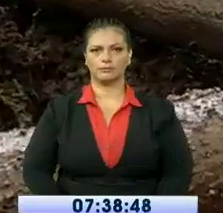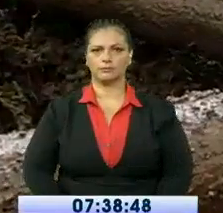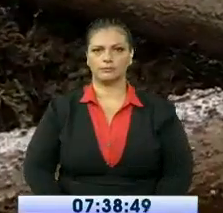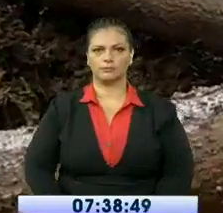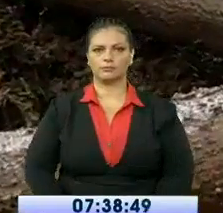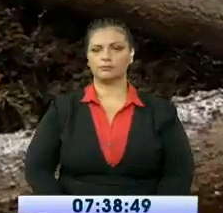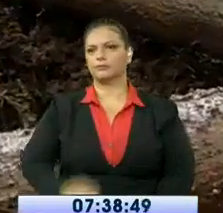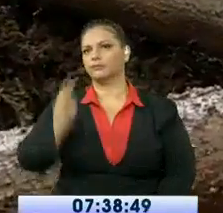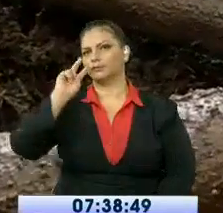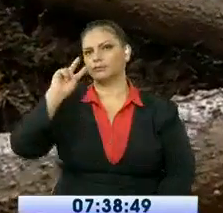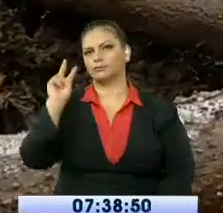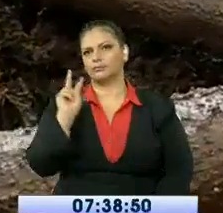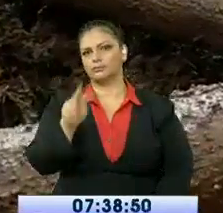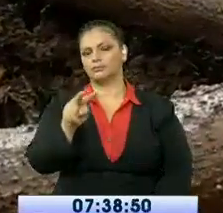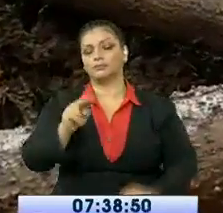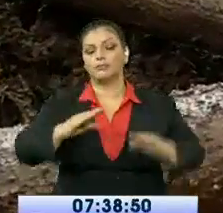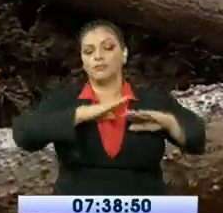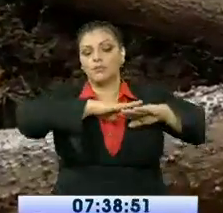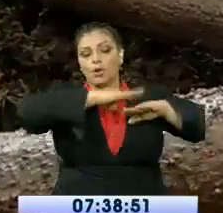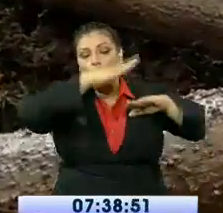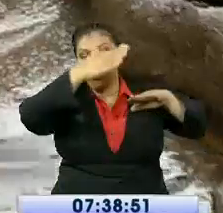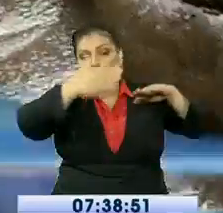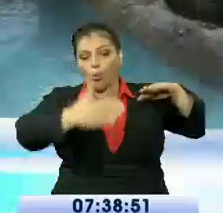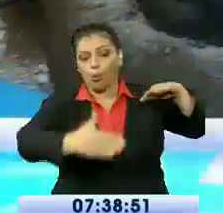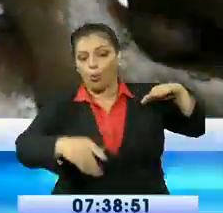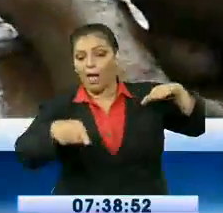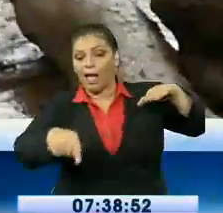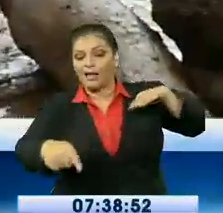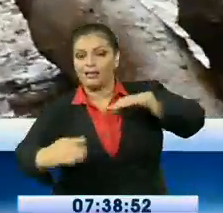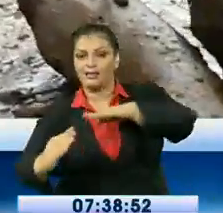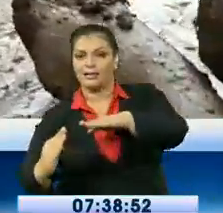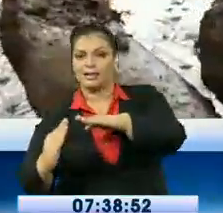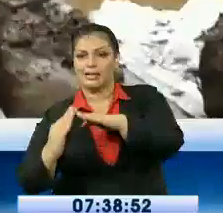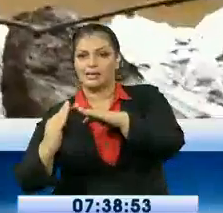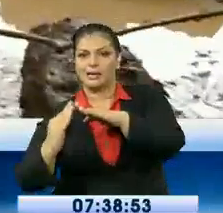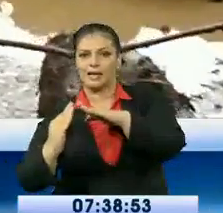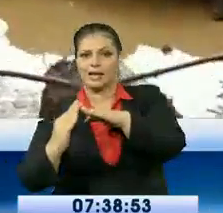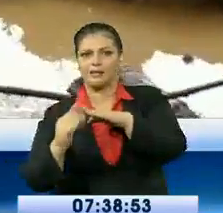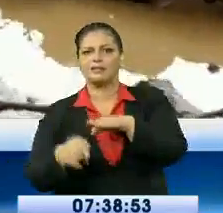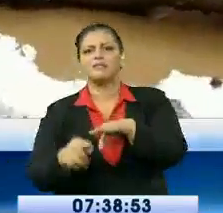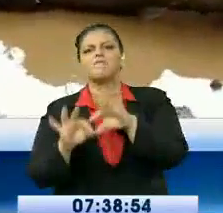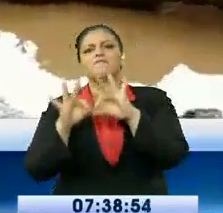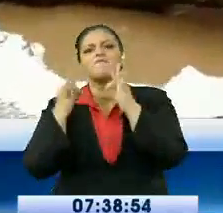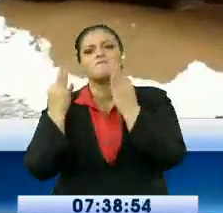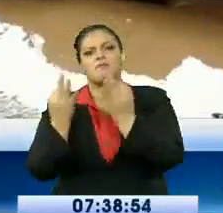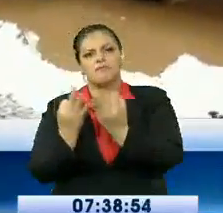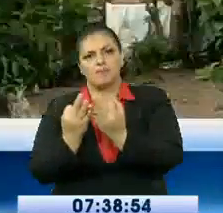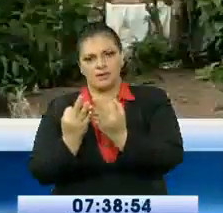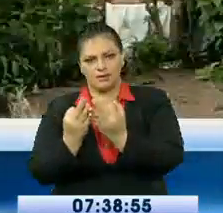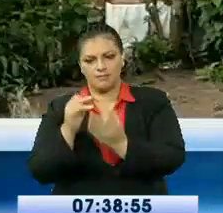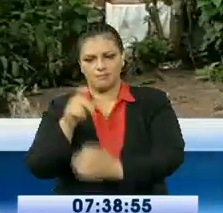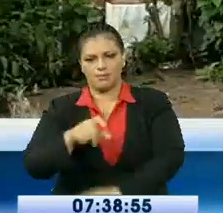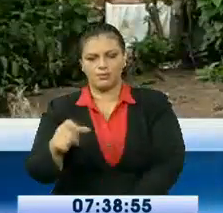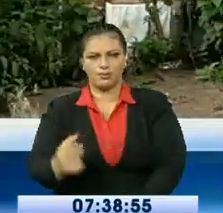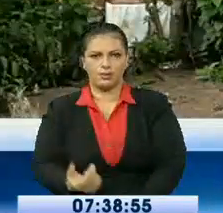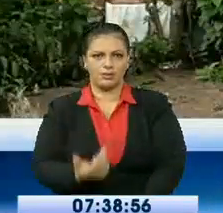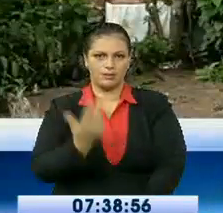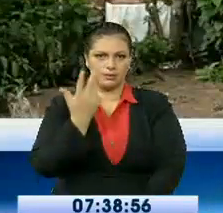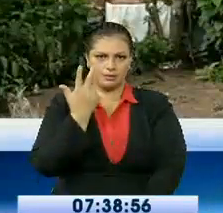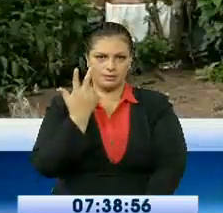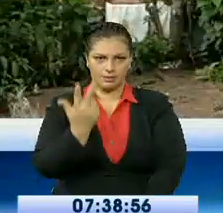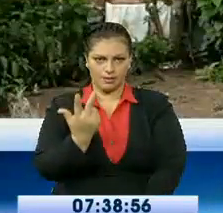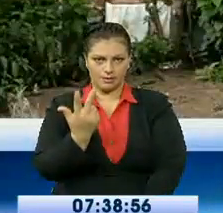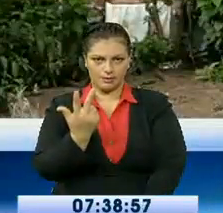En esta vivienda que quedó prácticamente sepultada por material pétreo, habitaba una familia conformada por tres personas que resultó